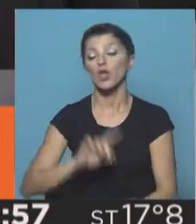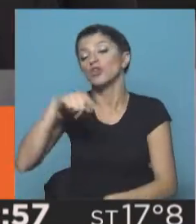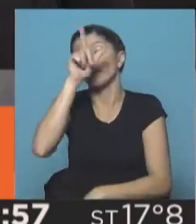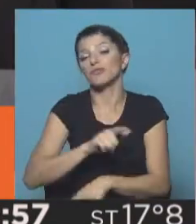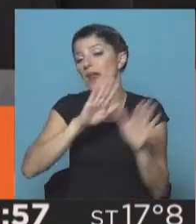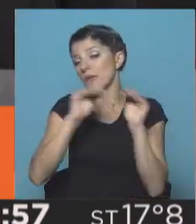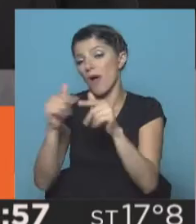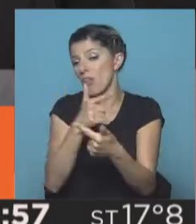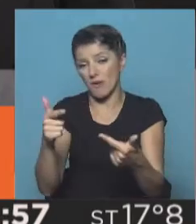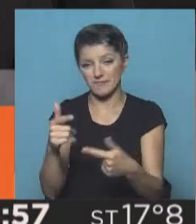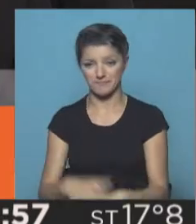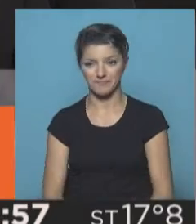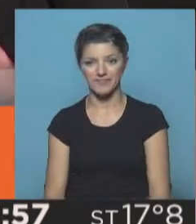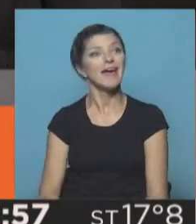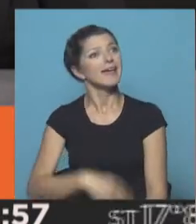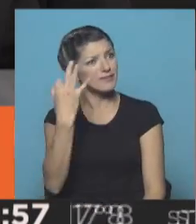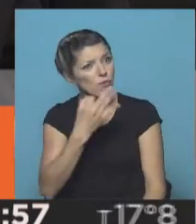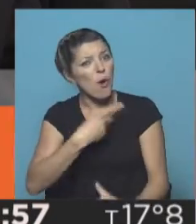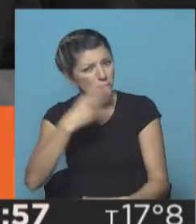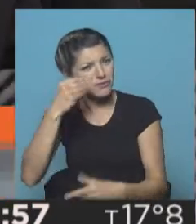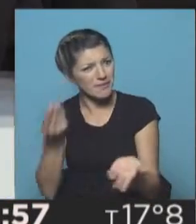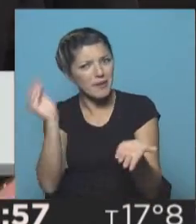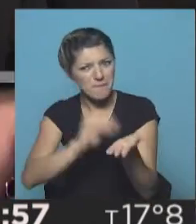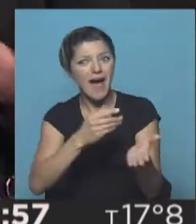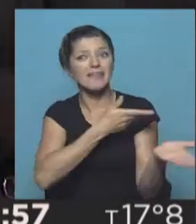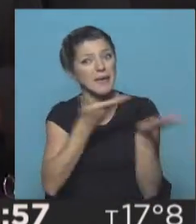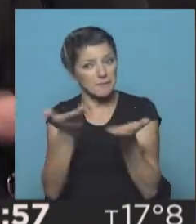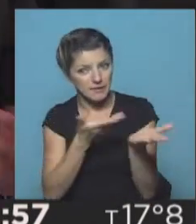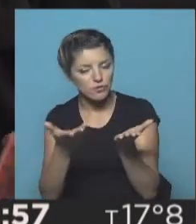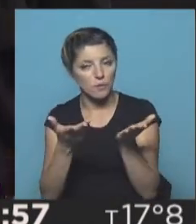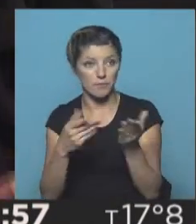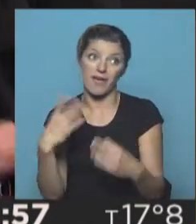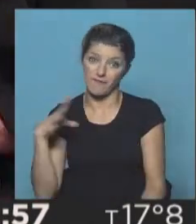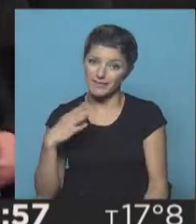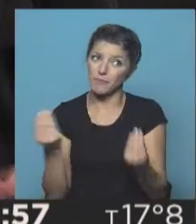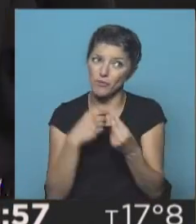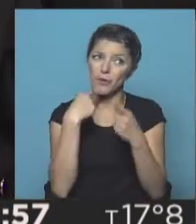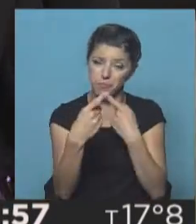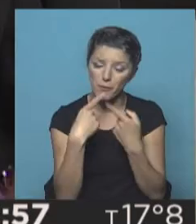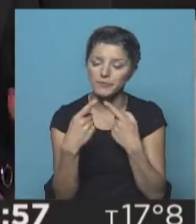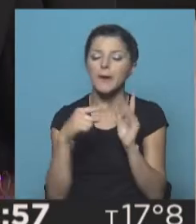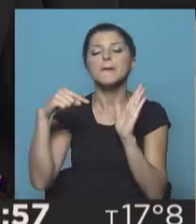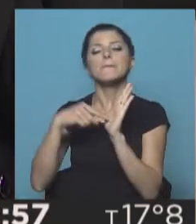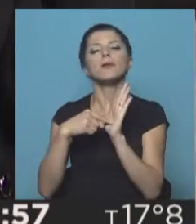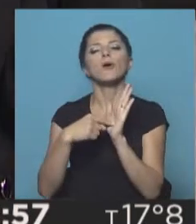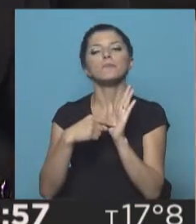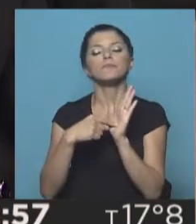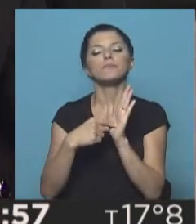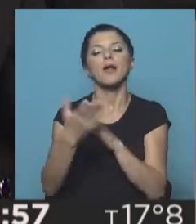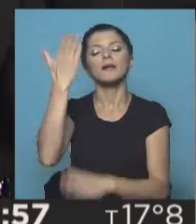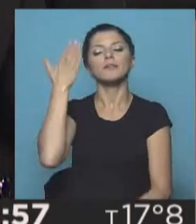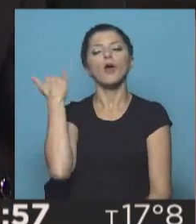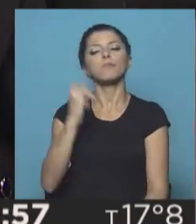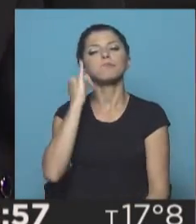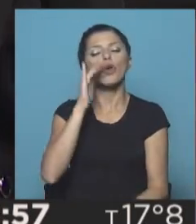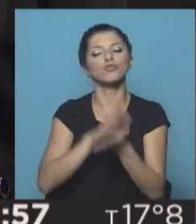seguramente te vamos a invitar muchas veces más porque nos vamos a quedar con un montón de preguntas, pero algo que mencionaste al pasar en relación con Brasil y que tiene que ver con la cantidad de